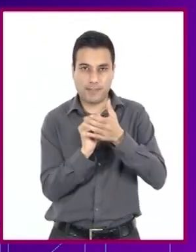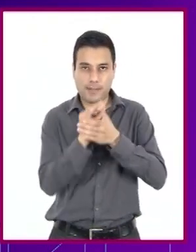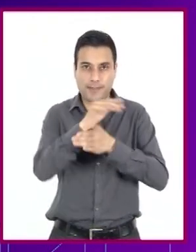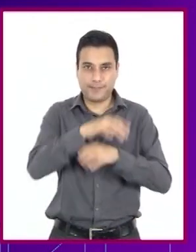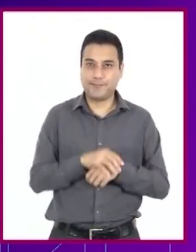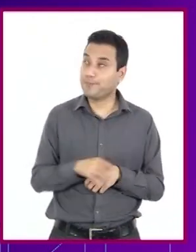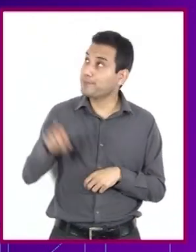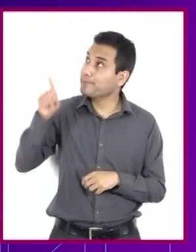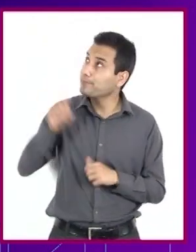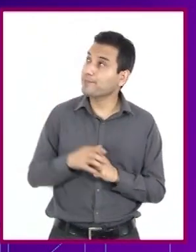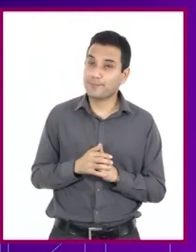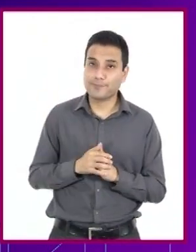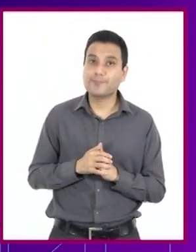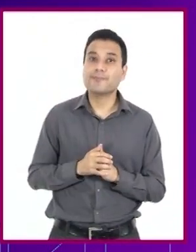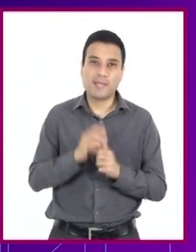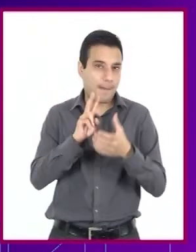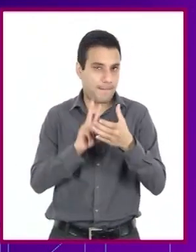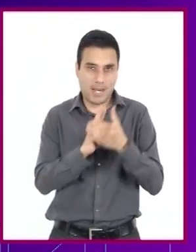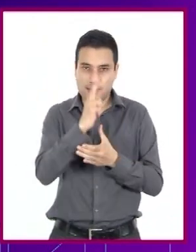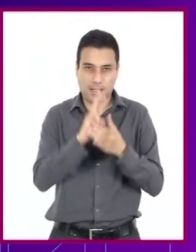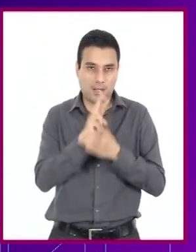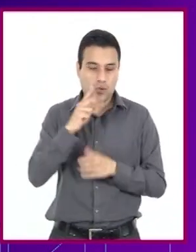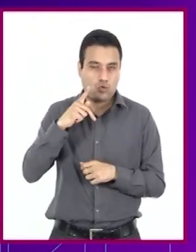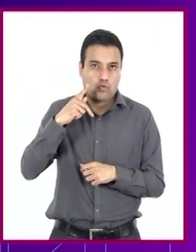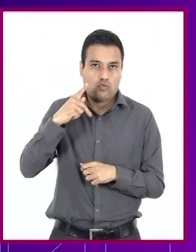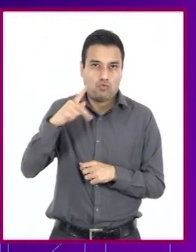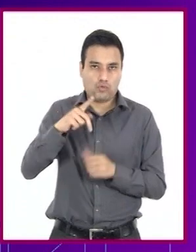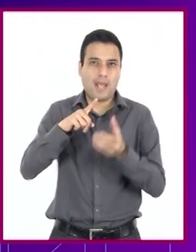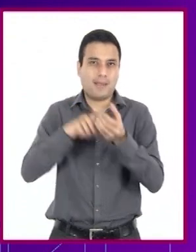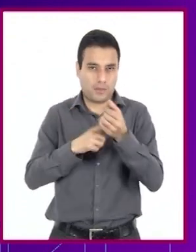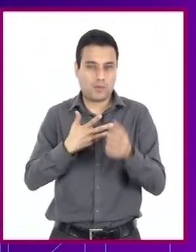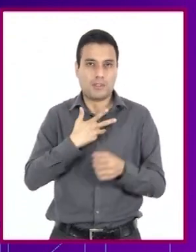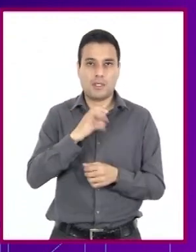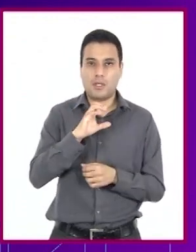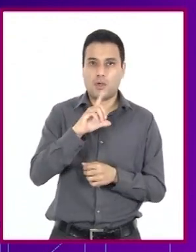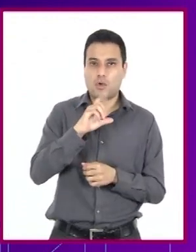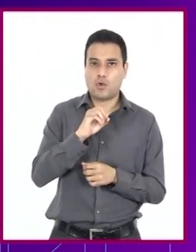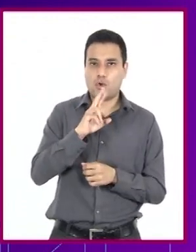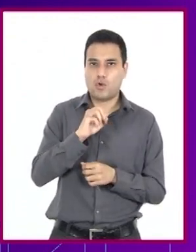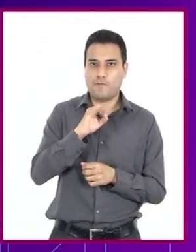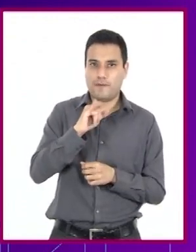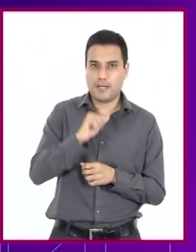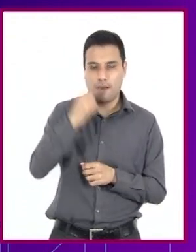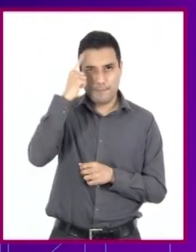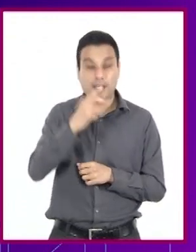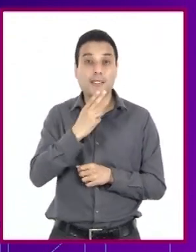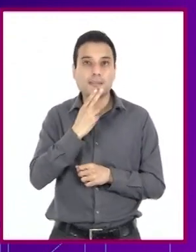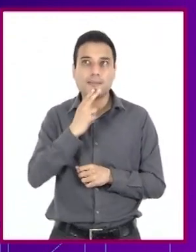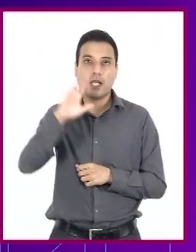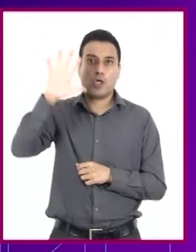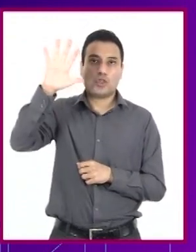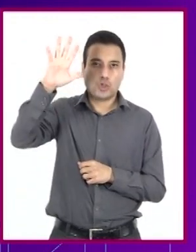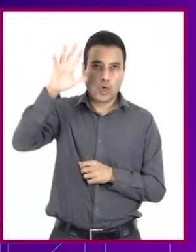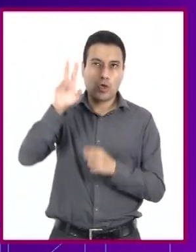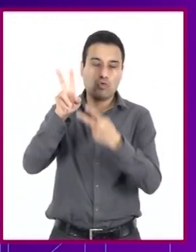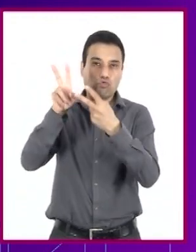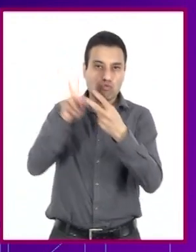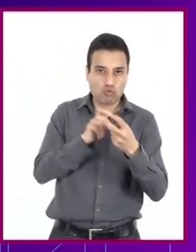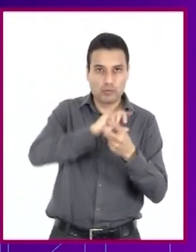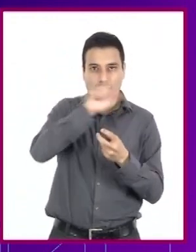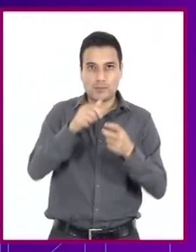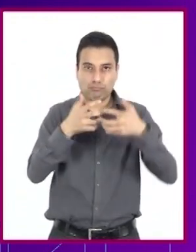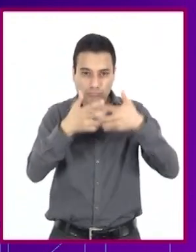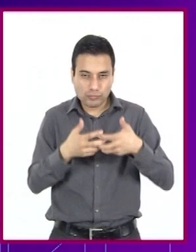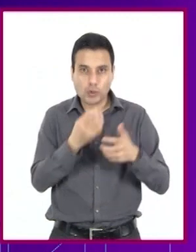Cloroplastos son organelos vegetales que contienen clorofila y otras sustancias para realizar la fotosíntesis.